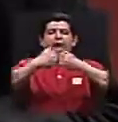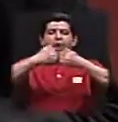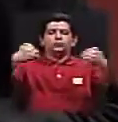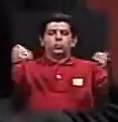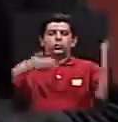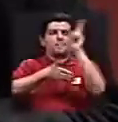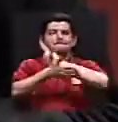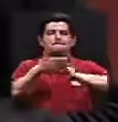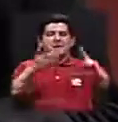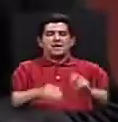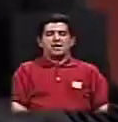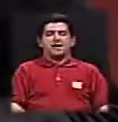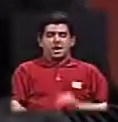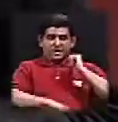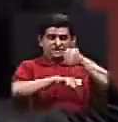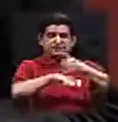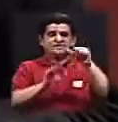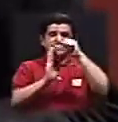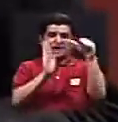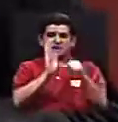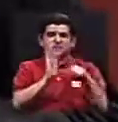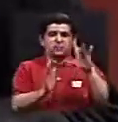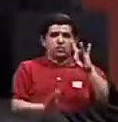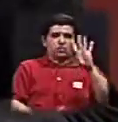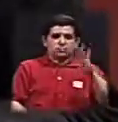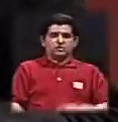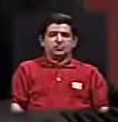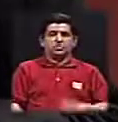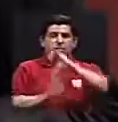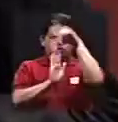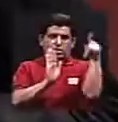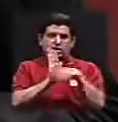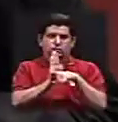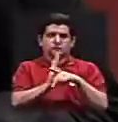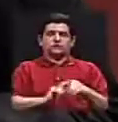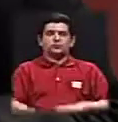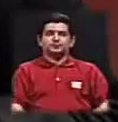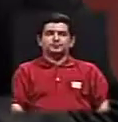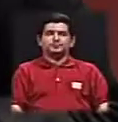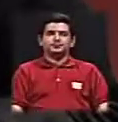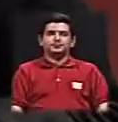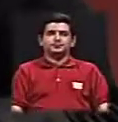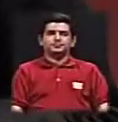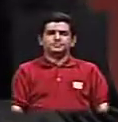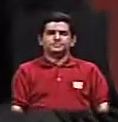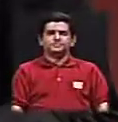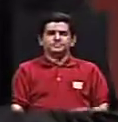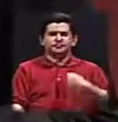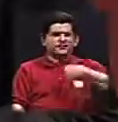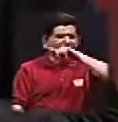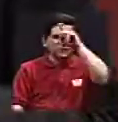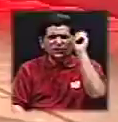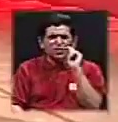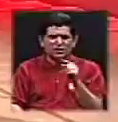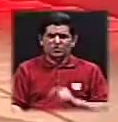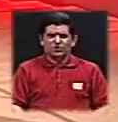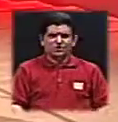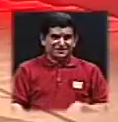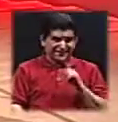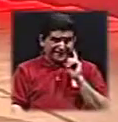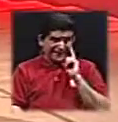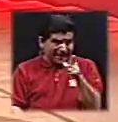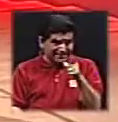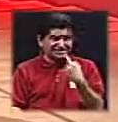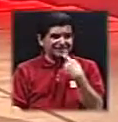autonomía universitaria consagrada en el artículo 84 de la Constitución. Lo que quería consultarle es, bueno, este fue